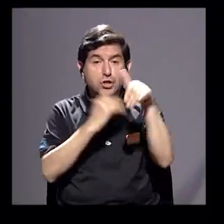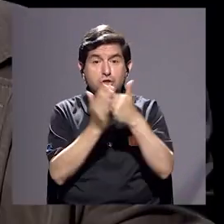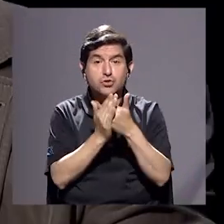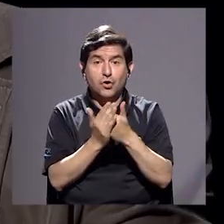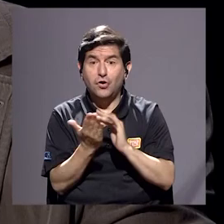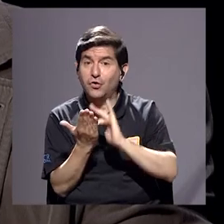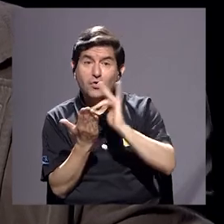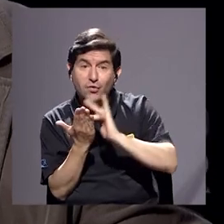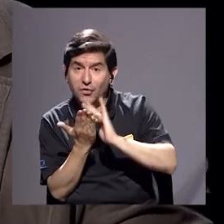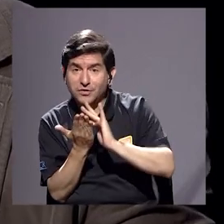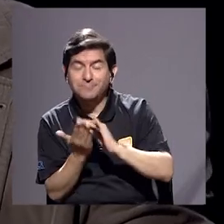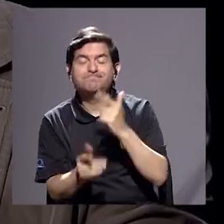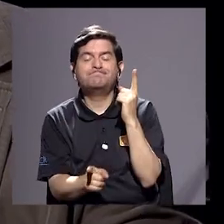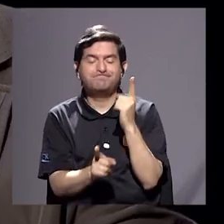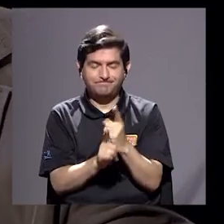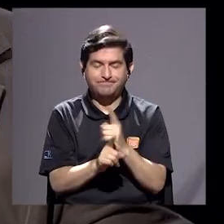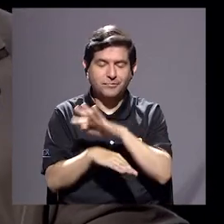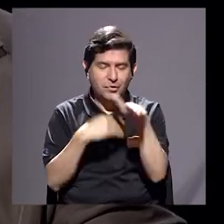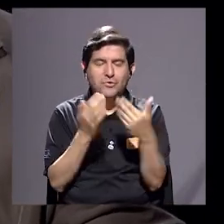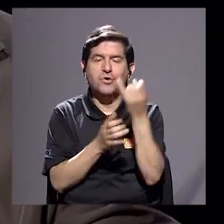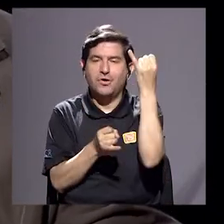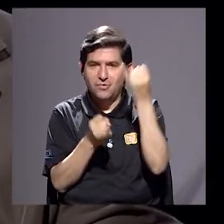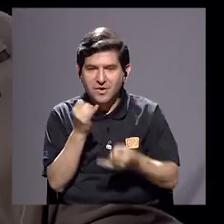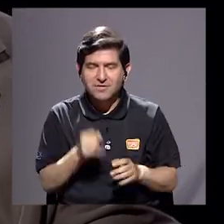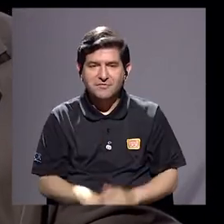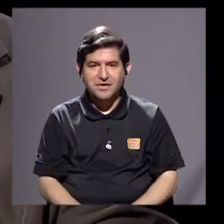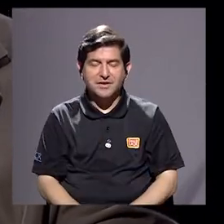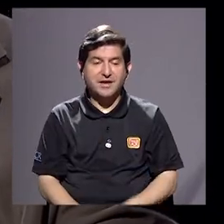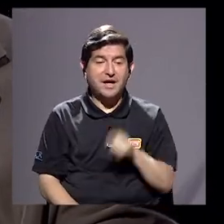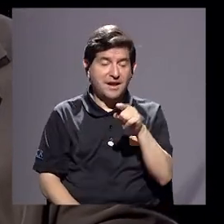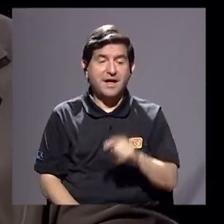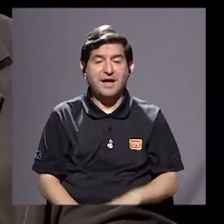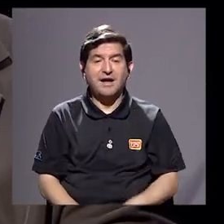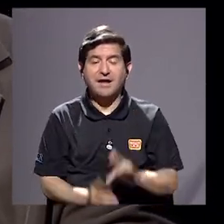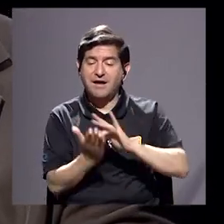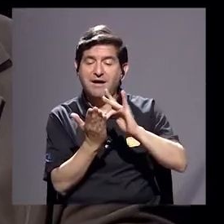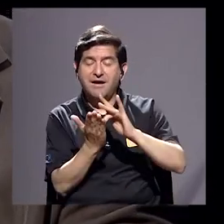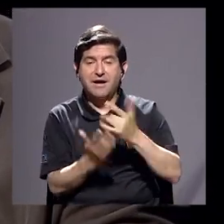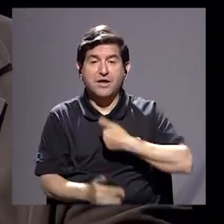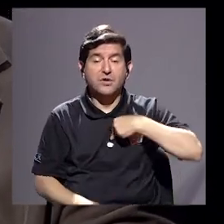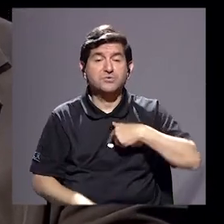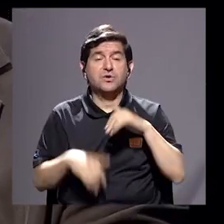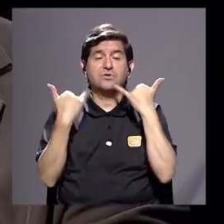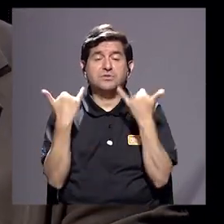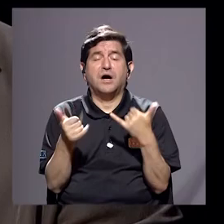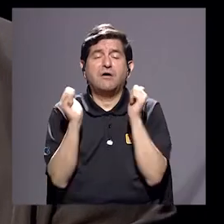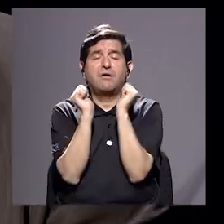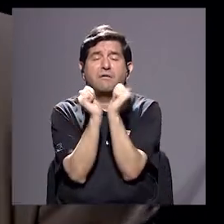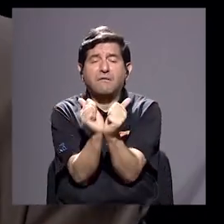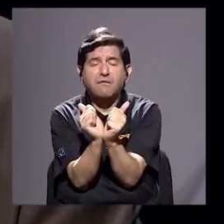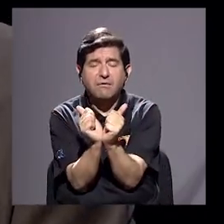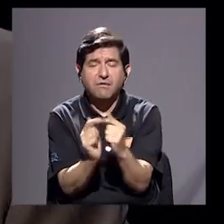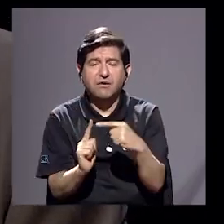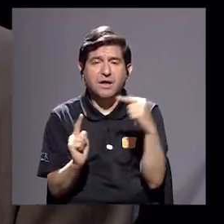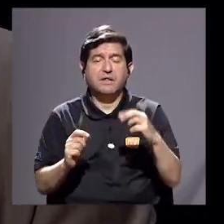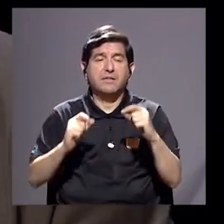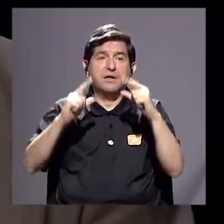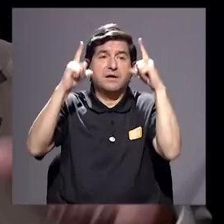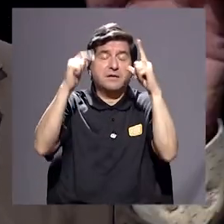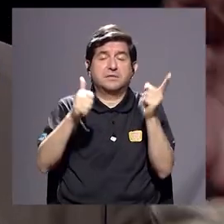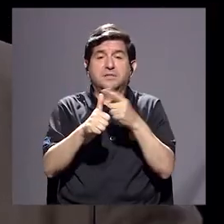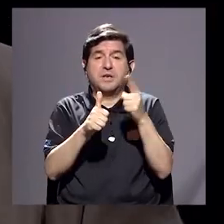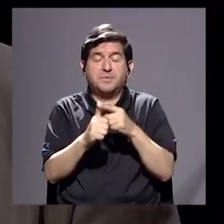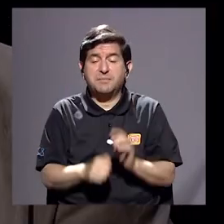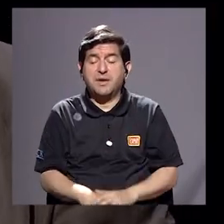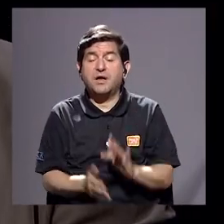forja precisamente porque todo termina en ésta para tico que todos andamos que somos esclavos de esa para ticos de tres nos levantamos pero queremos acoger